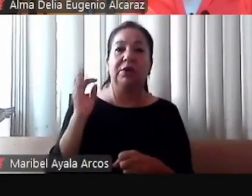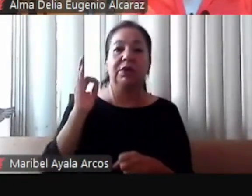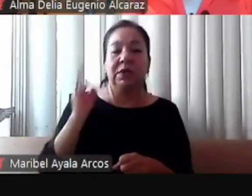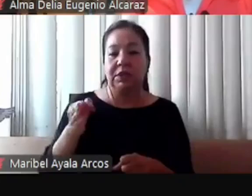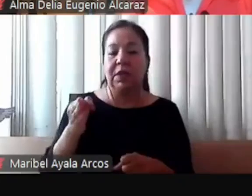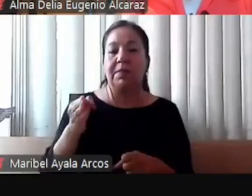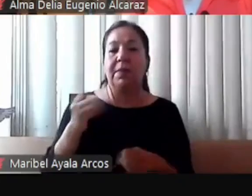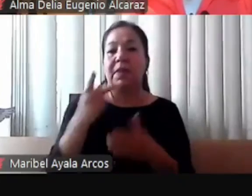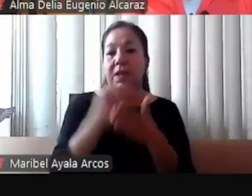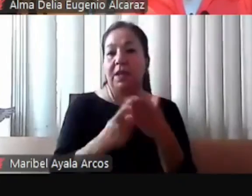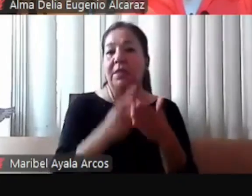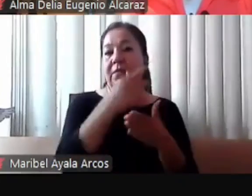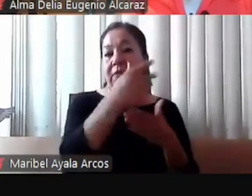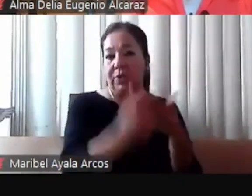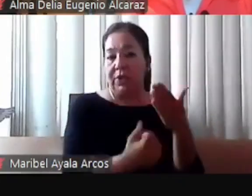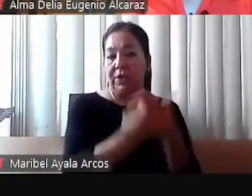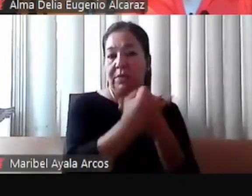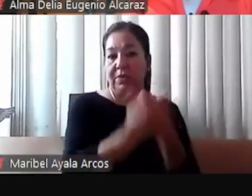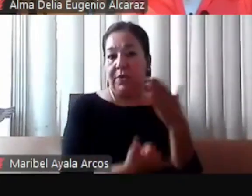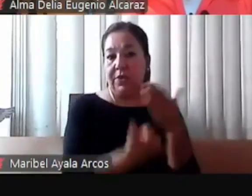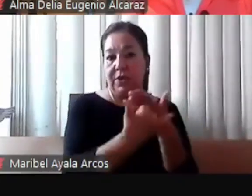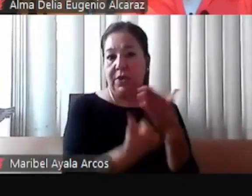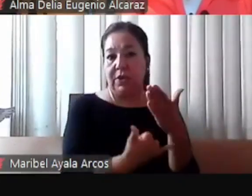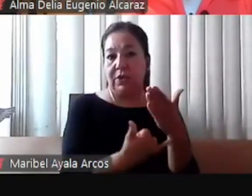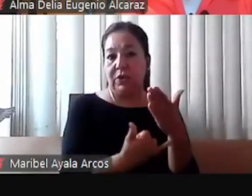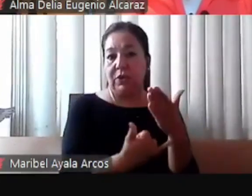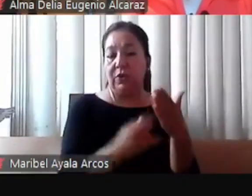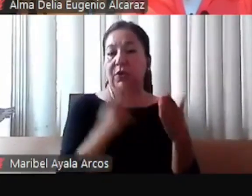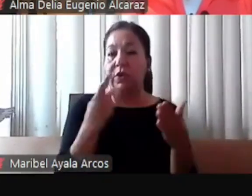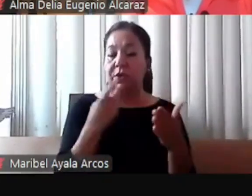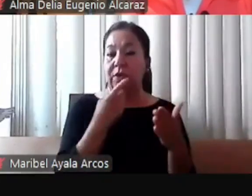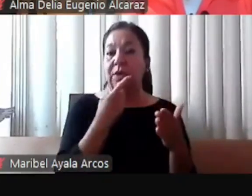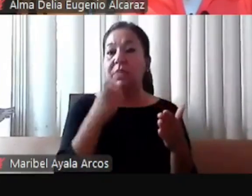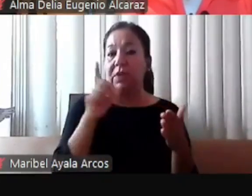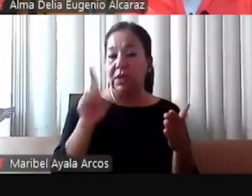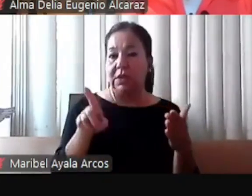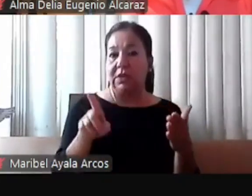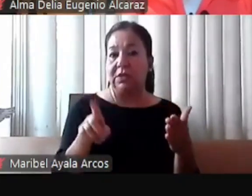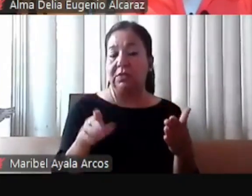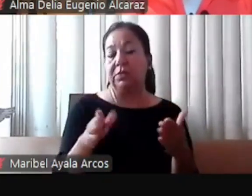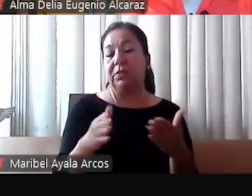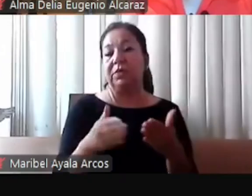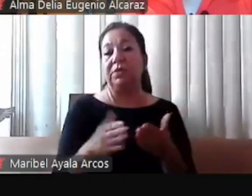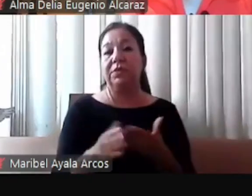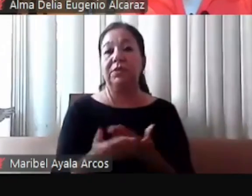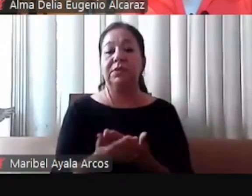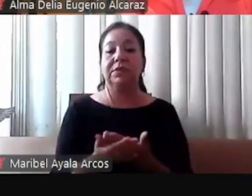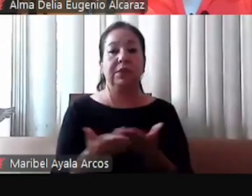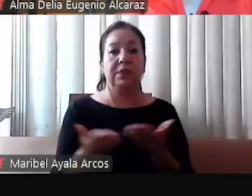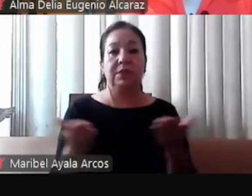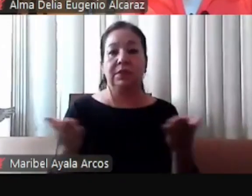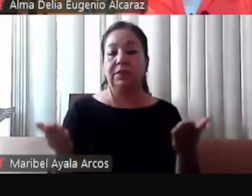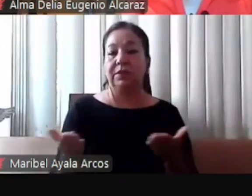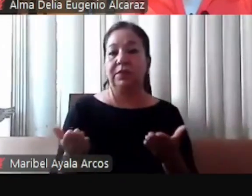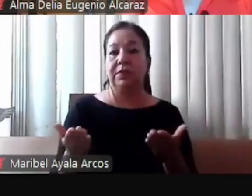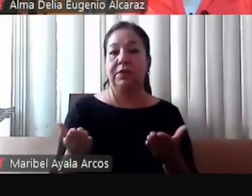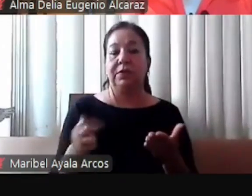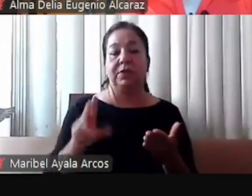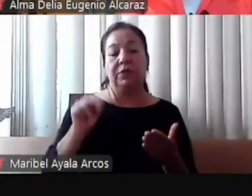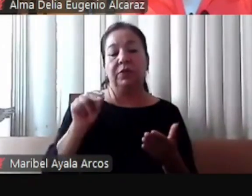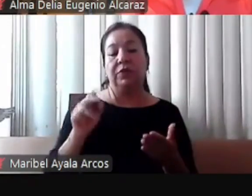171, diagonal 2024, en términos de lo expuesto en la presente resolución y se desecha de plano. Es la cuenta, magistrada